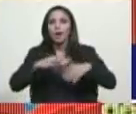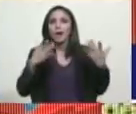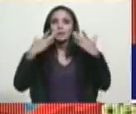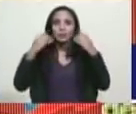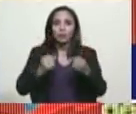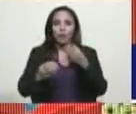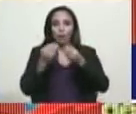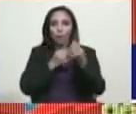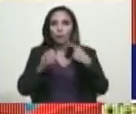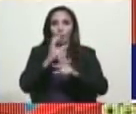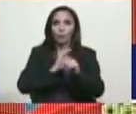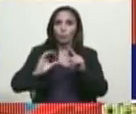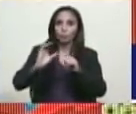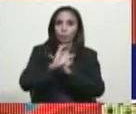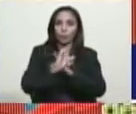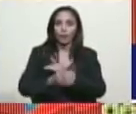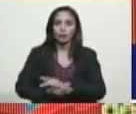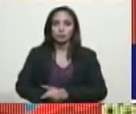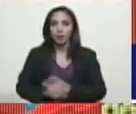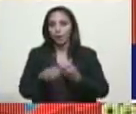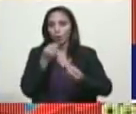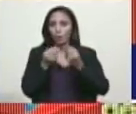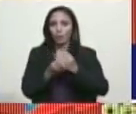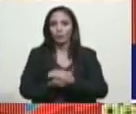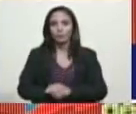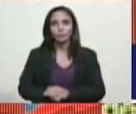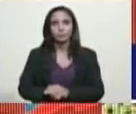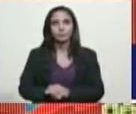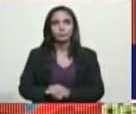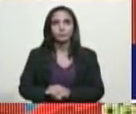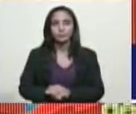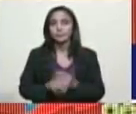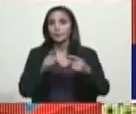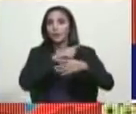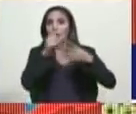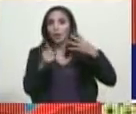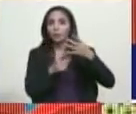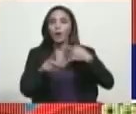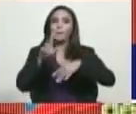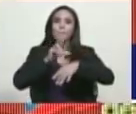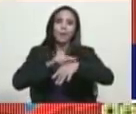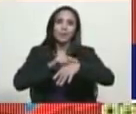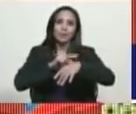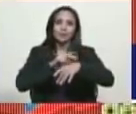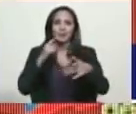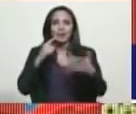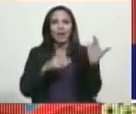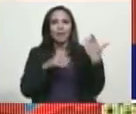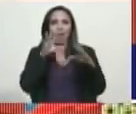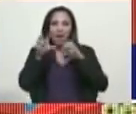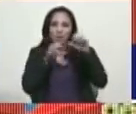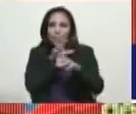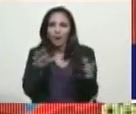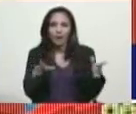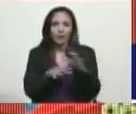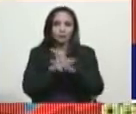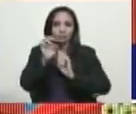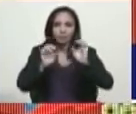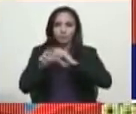alimentaria y cultura nutricional. Y medicina veterinaria.